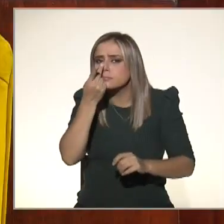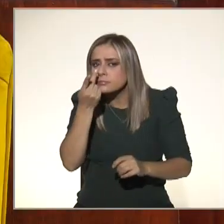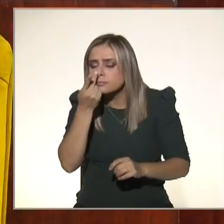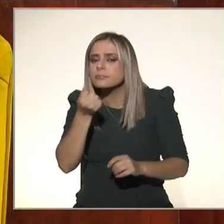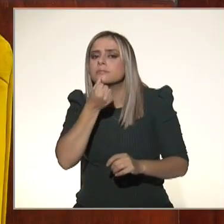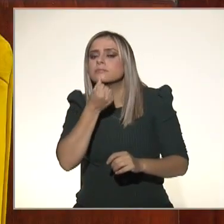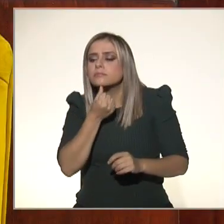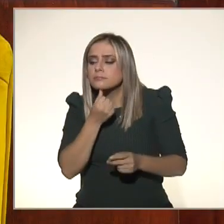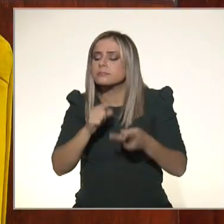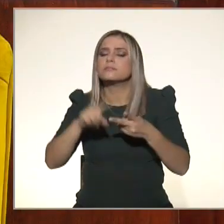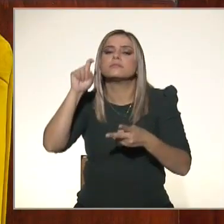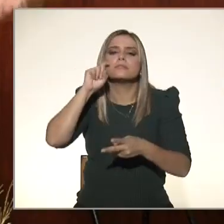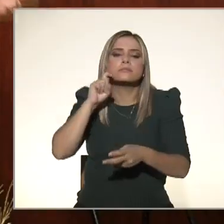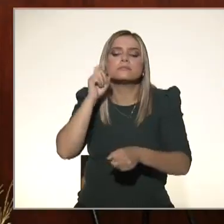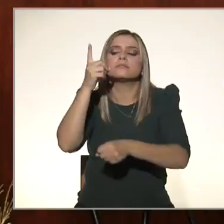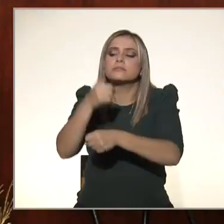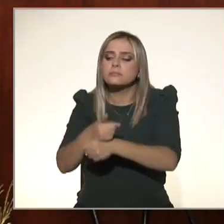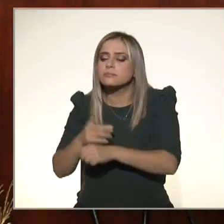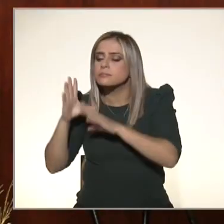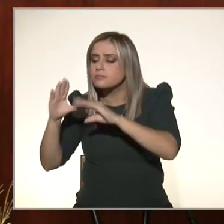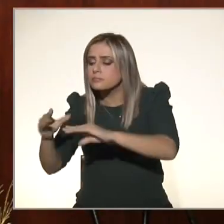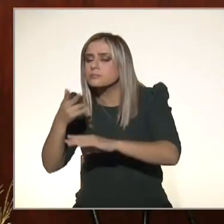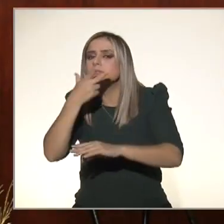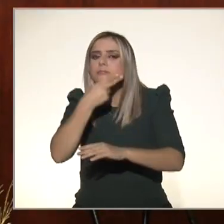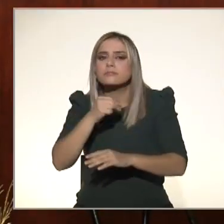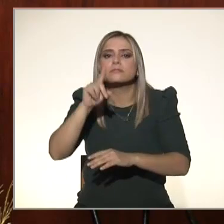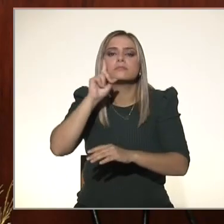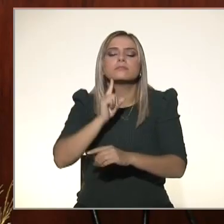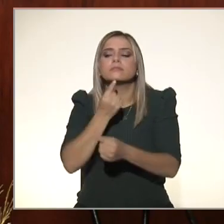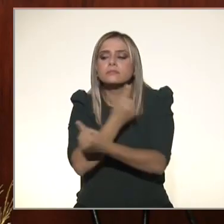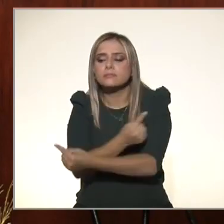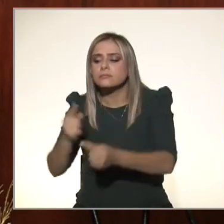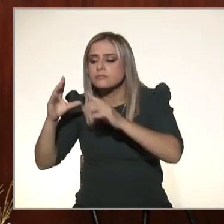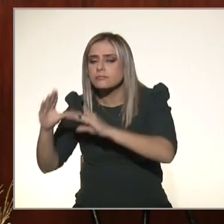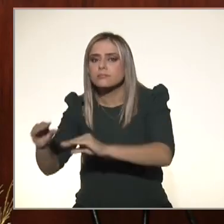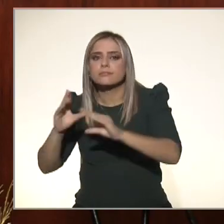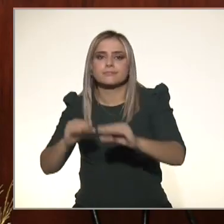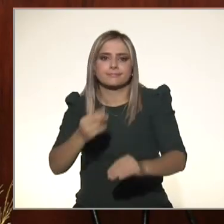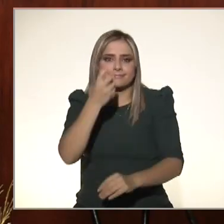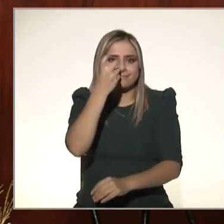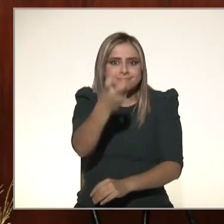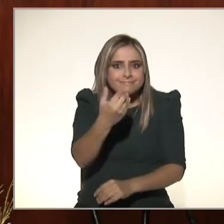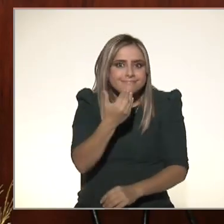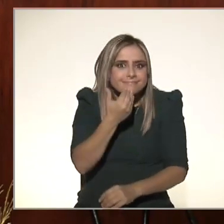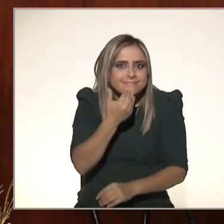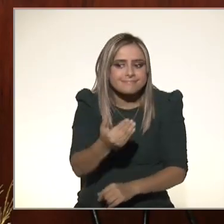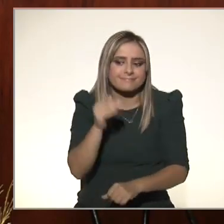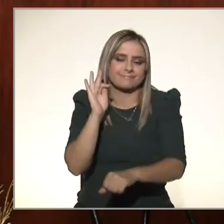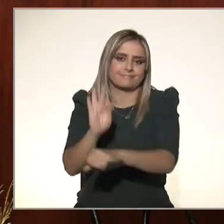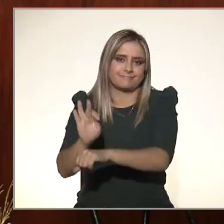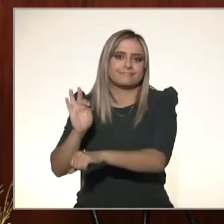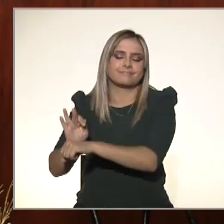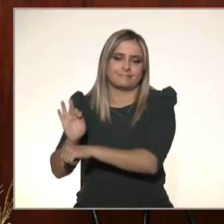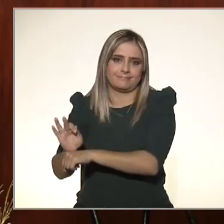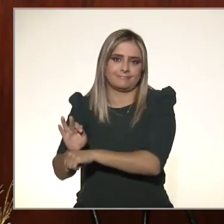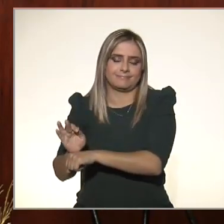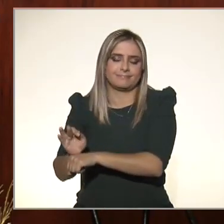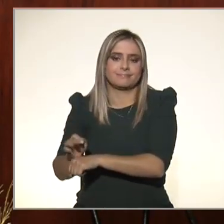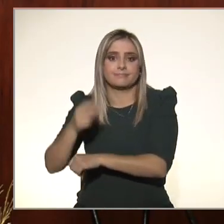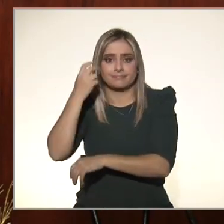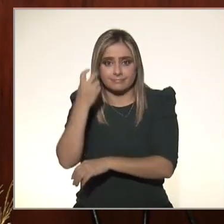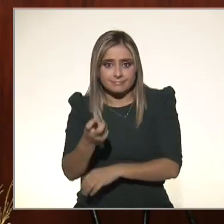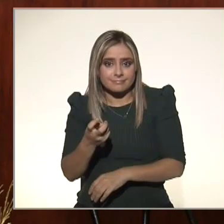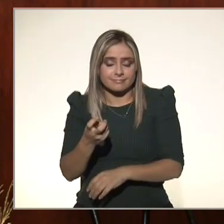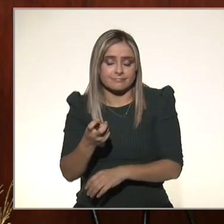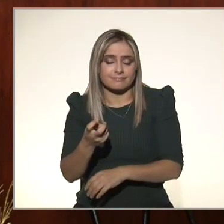de la sexualidad en las niñas, en los niños, y eso es muy benéfico para la sociedad en general, porque al final del día eso se puede